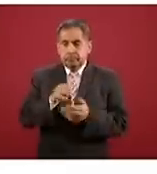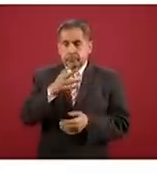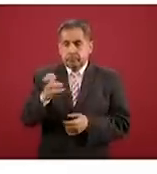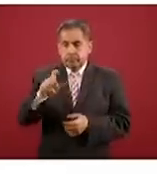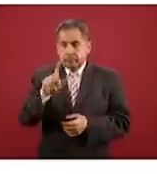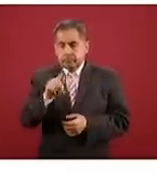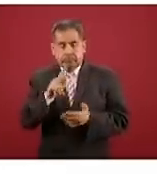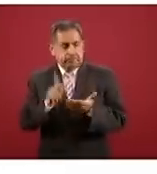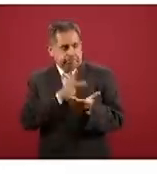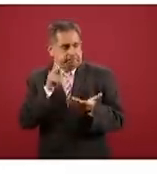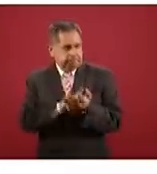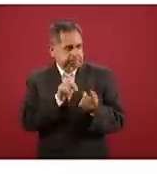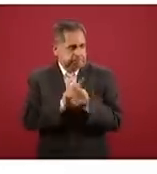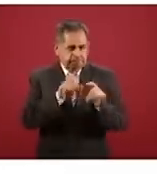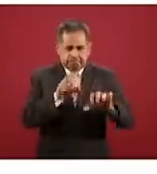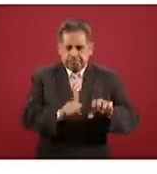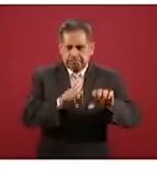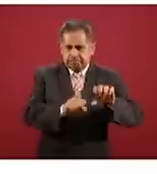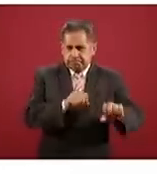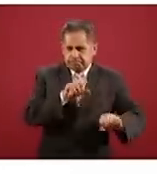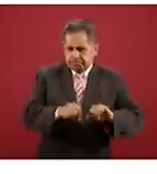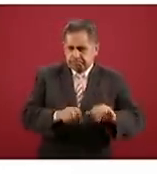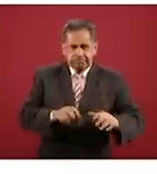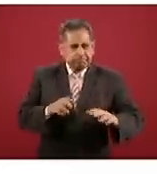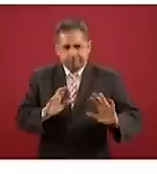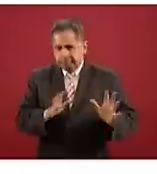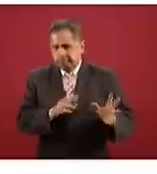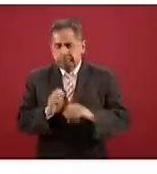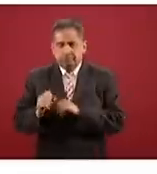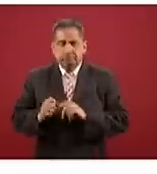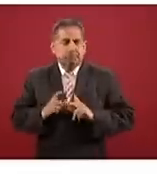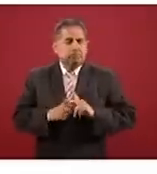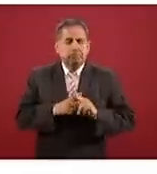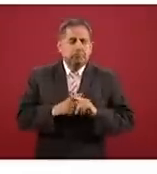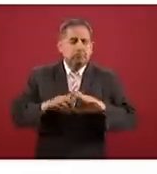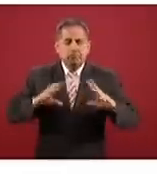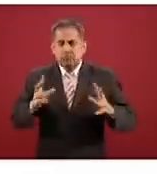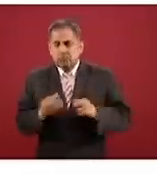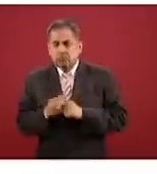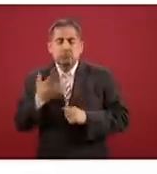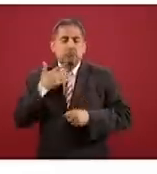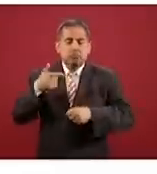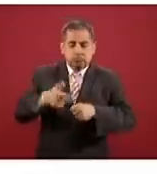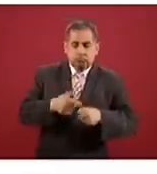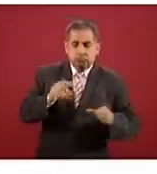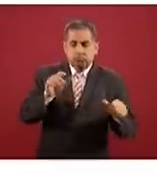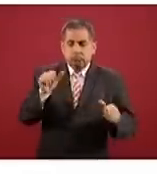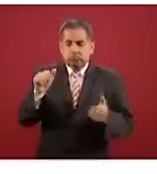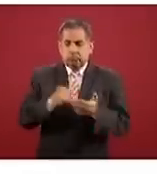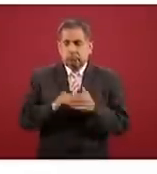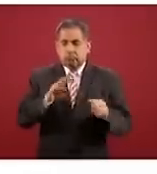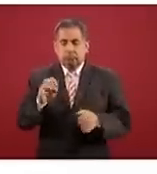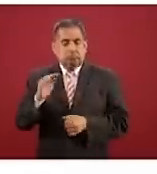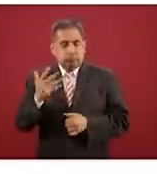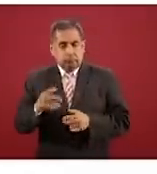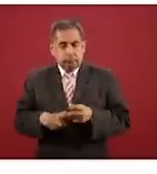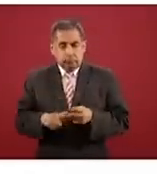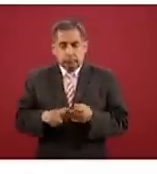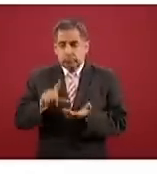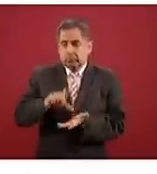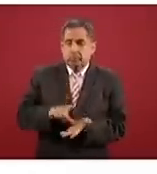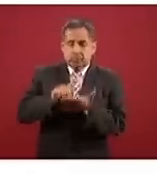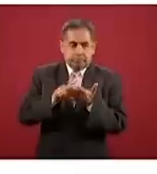3.470 eventos, de los cuales los dividimos en tomas 6.450, los